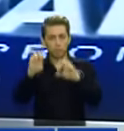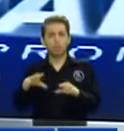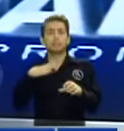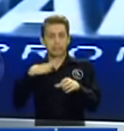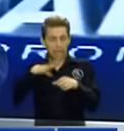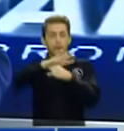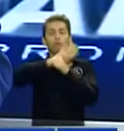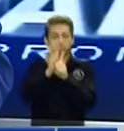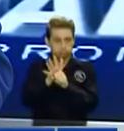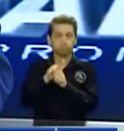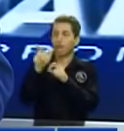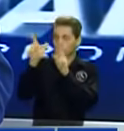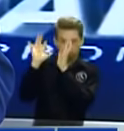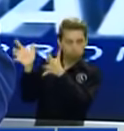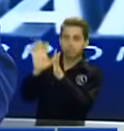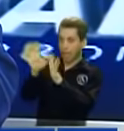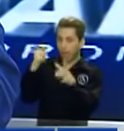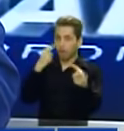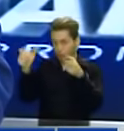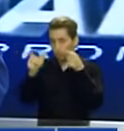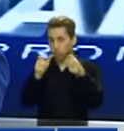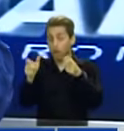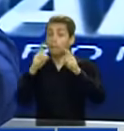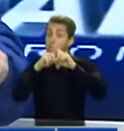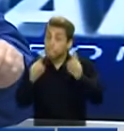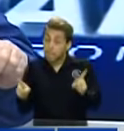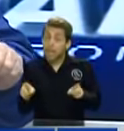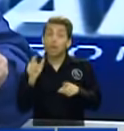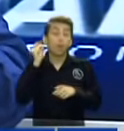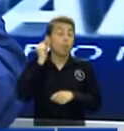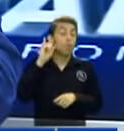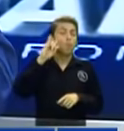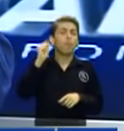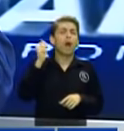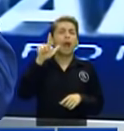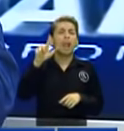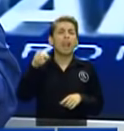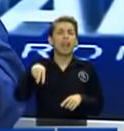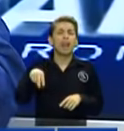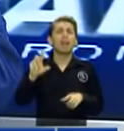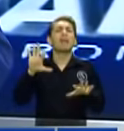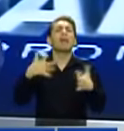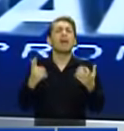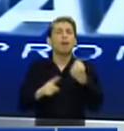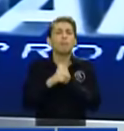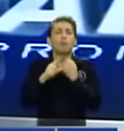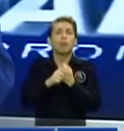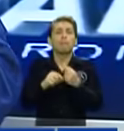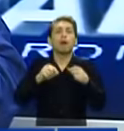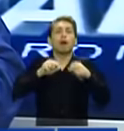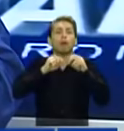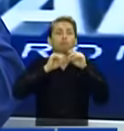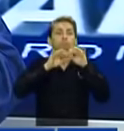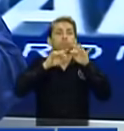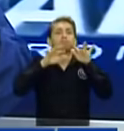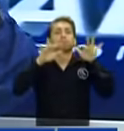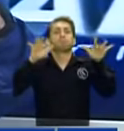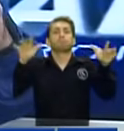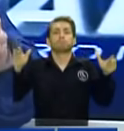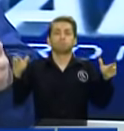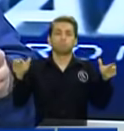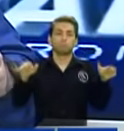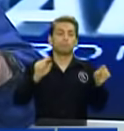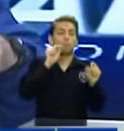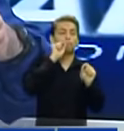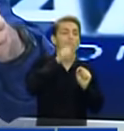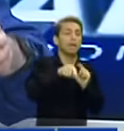tranquilos. Gualán, sin embargo, lo que pasó fue que principió a regarse y se regó en 2 lugares de Gualán. Entonces